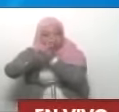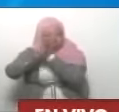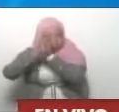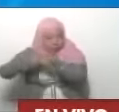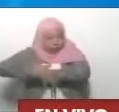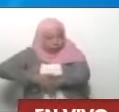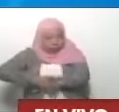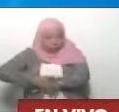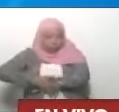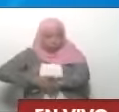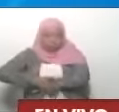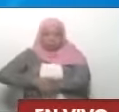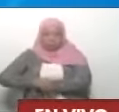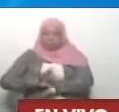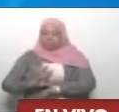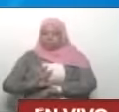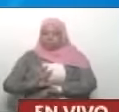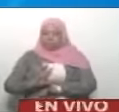volando.